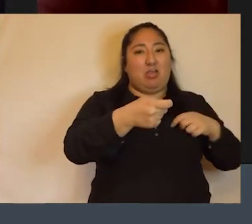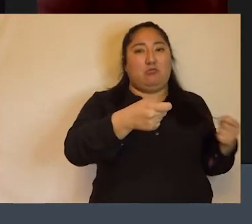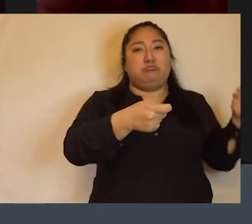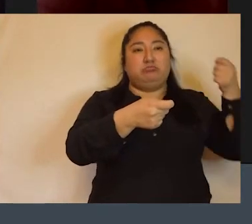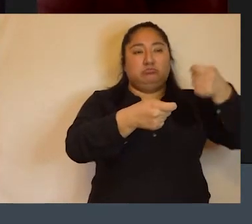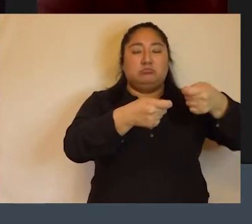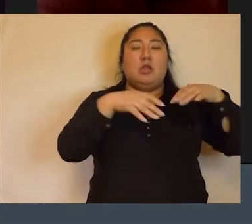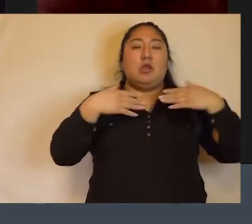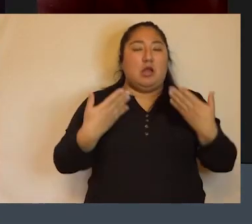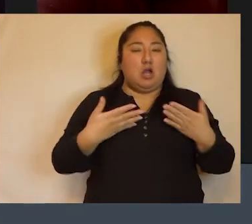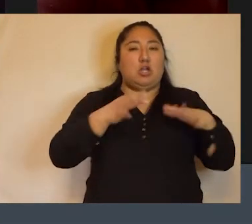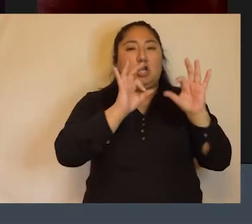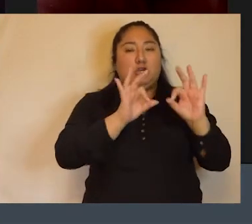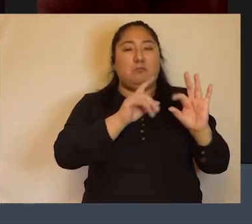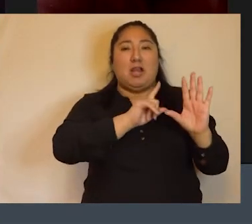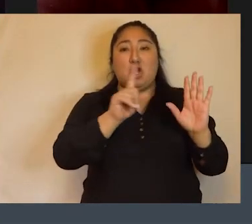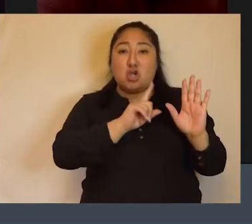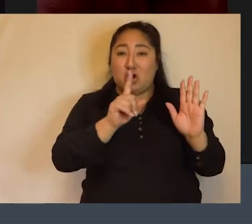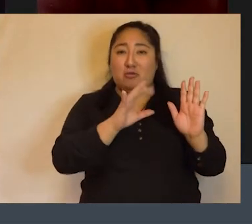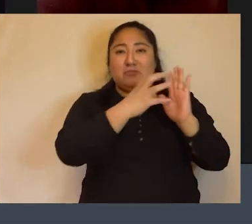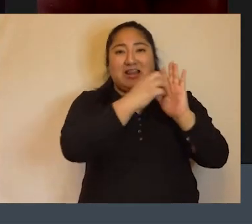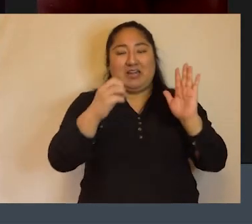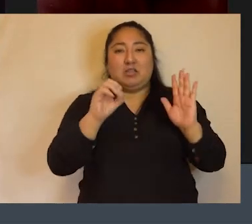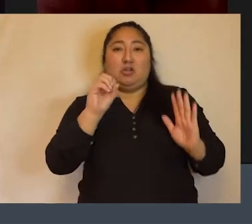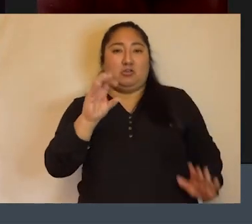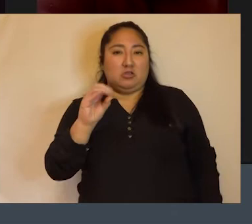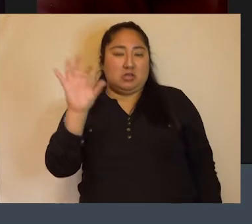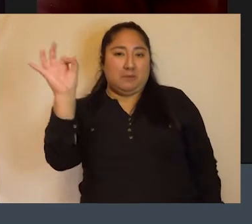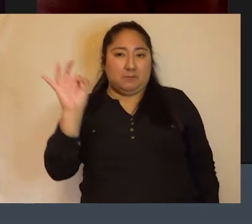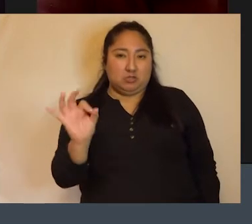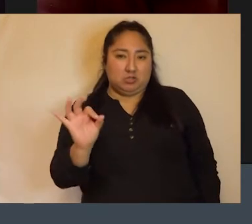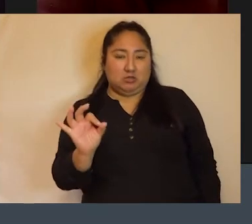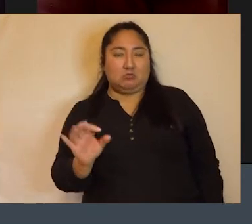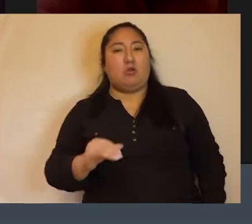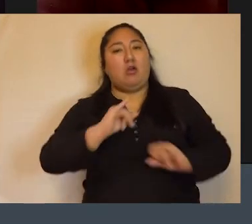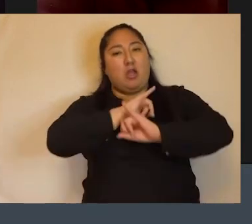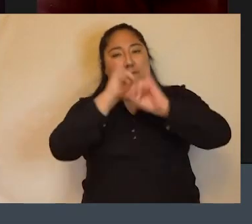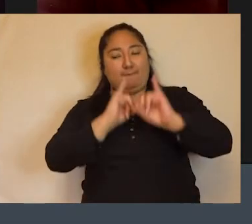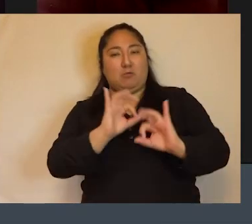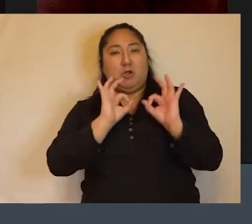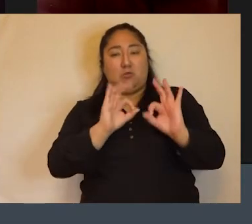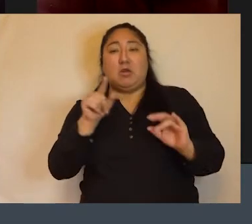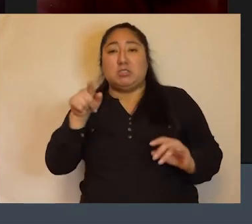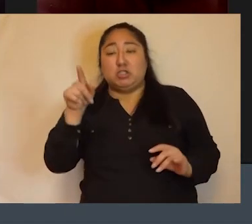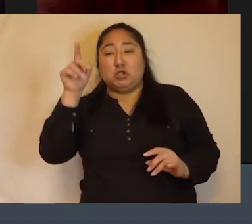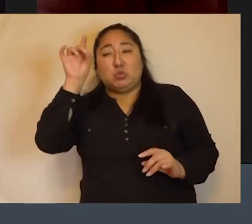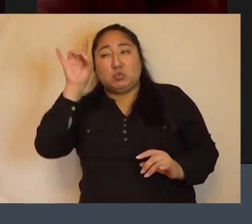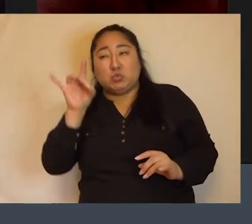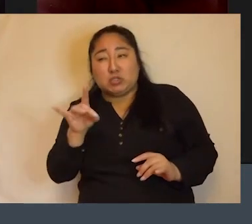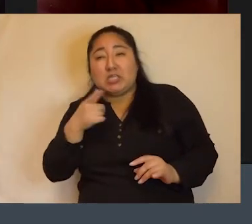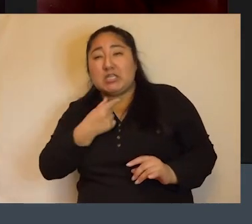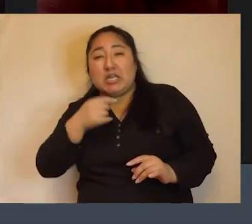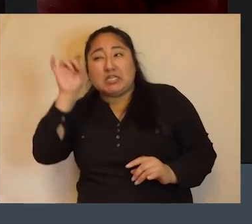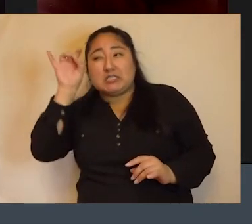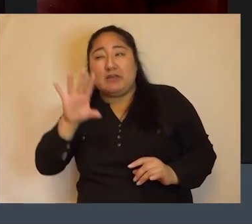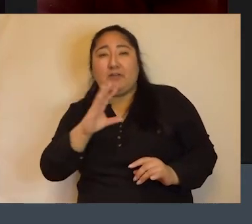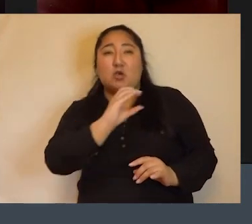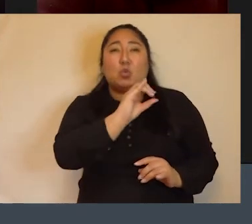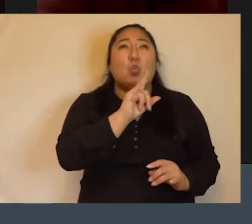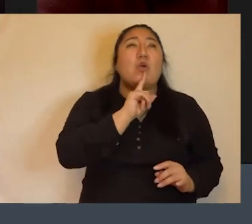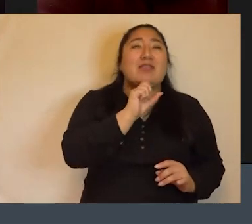en condiciones normales, no para este retiro del 10%, en condiciones normales, si tú quieres saber si pones en cuenta